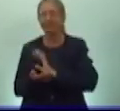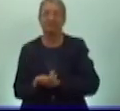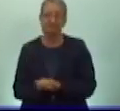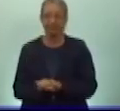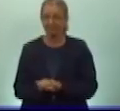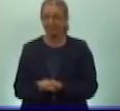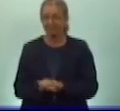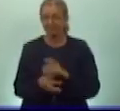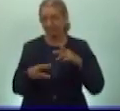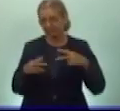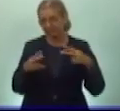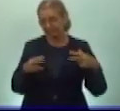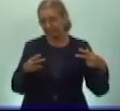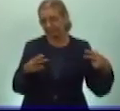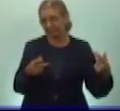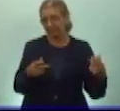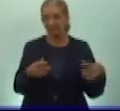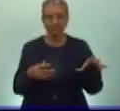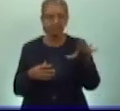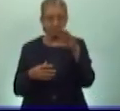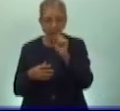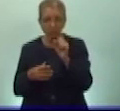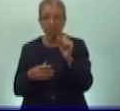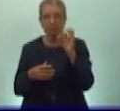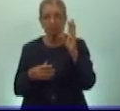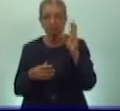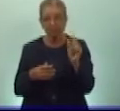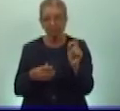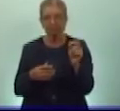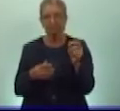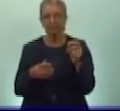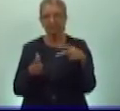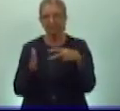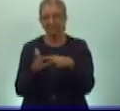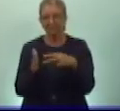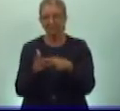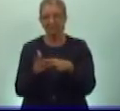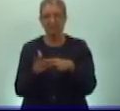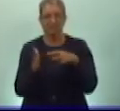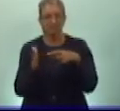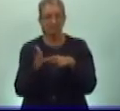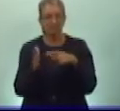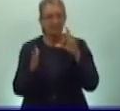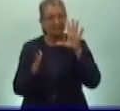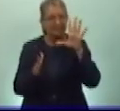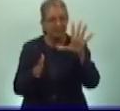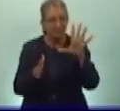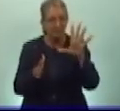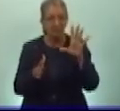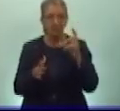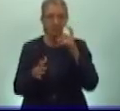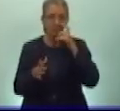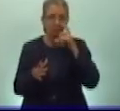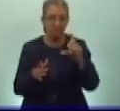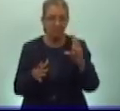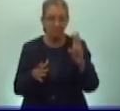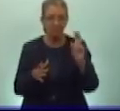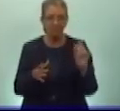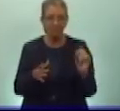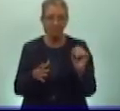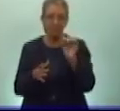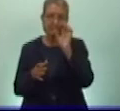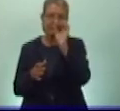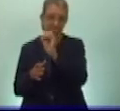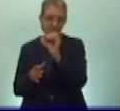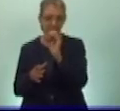Quiere decir que podemos decir que todos los números divisibles por 5 tienen como última cifra 0